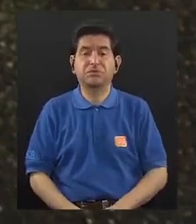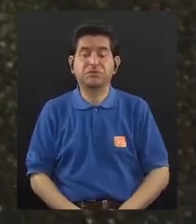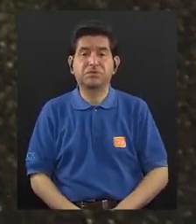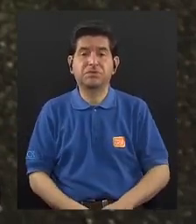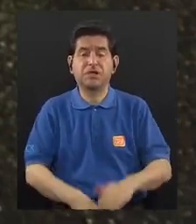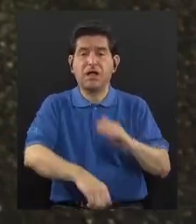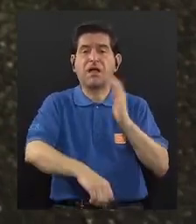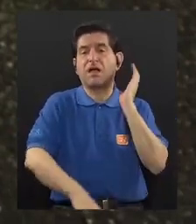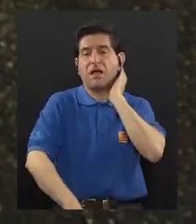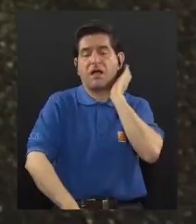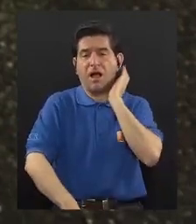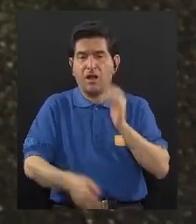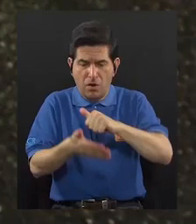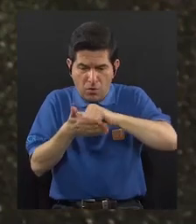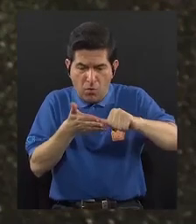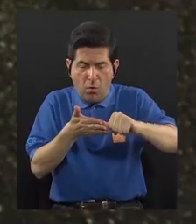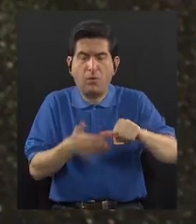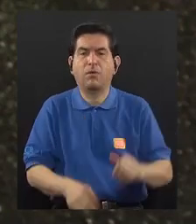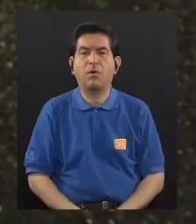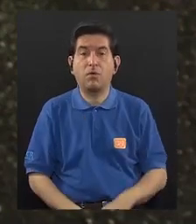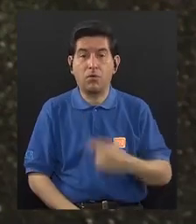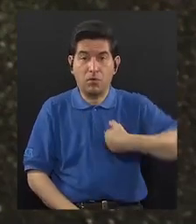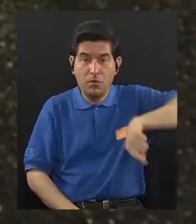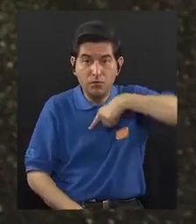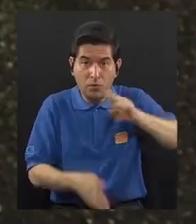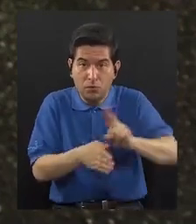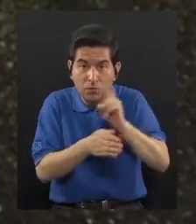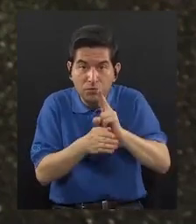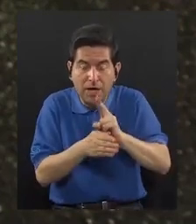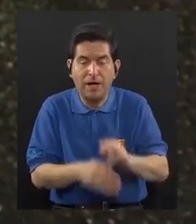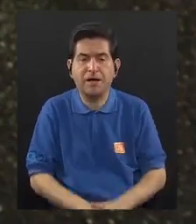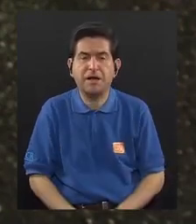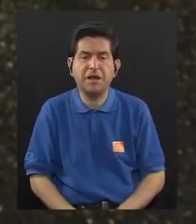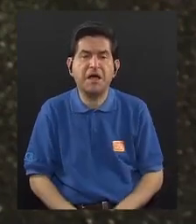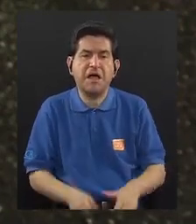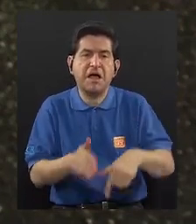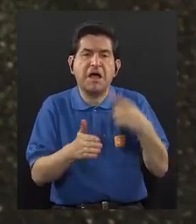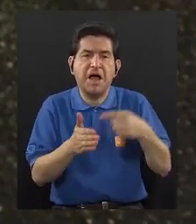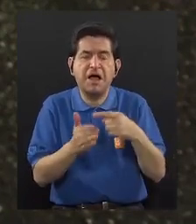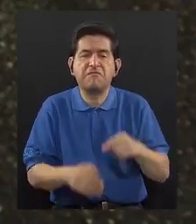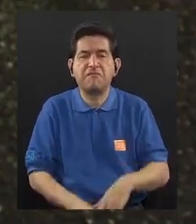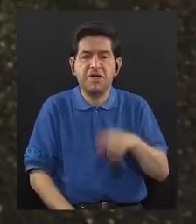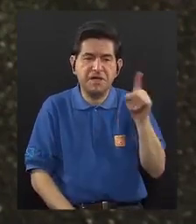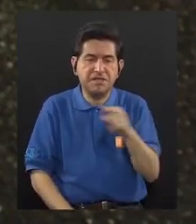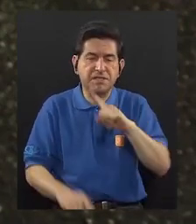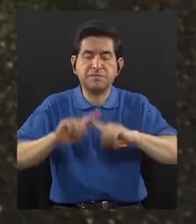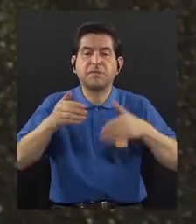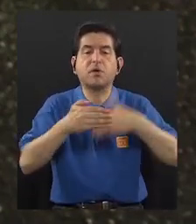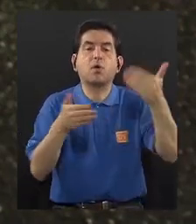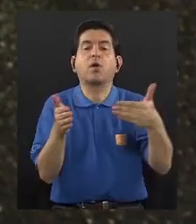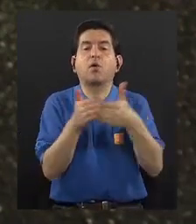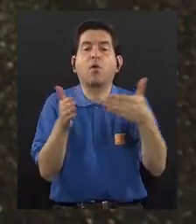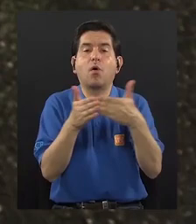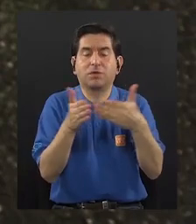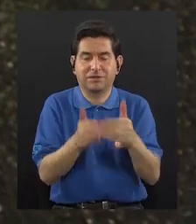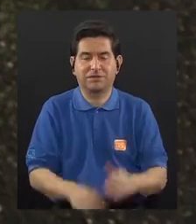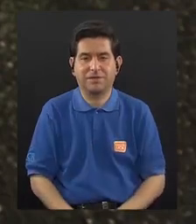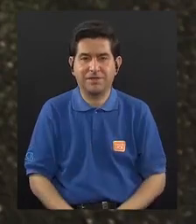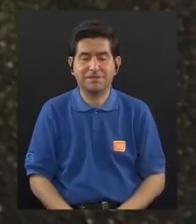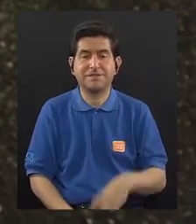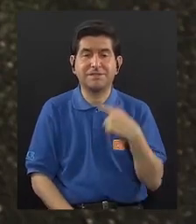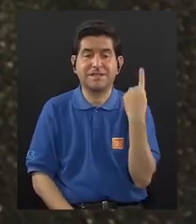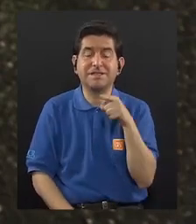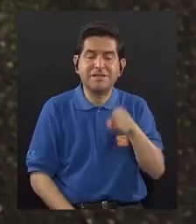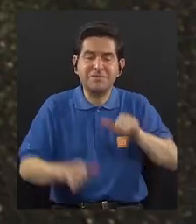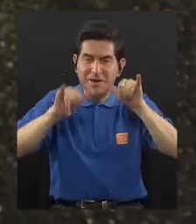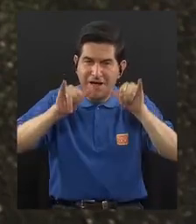si usamos cremas usamos cualquier tipo de producto vamos a quitar a veces esa carga y luego la recuperamos y siempre vamos a